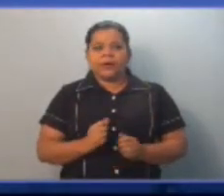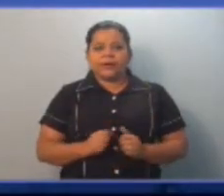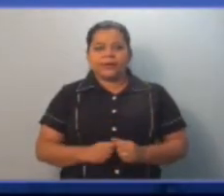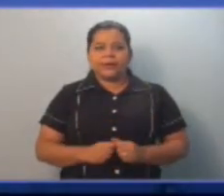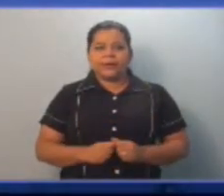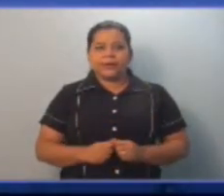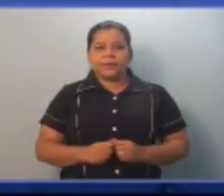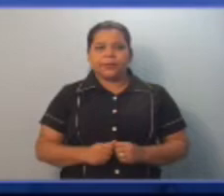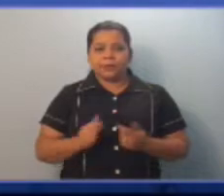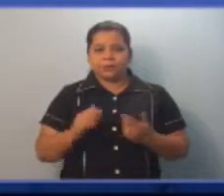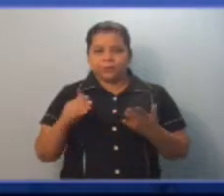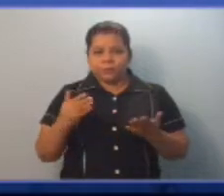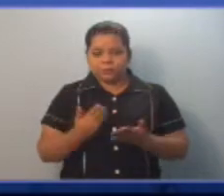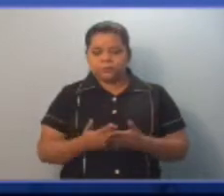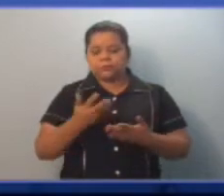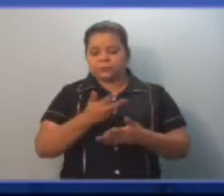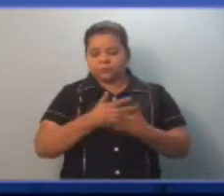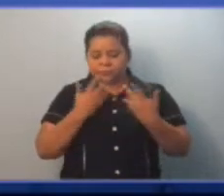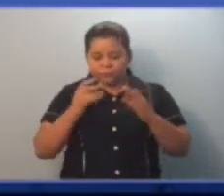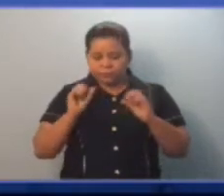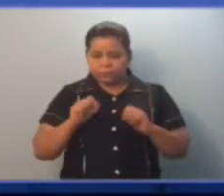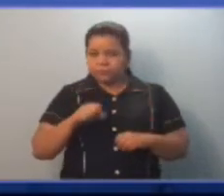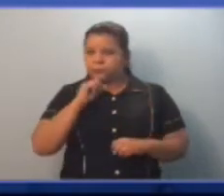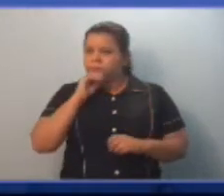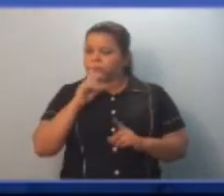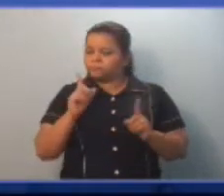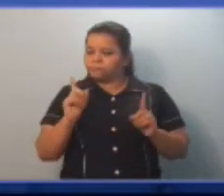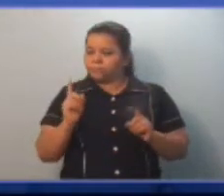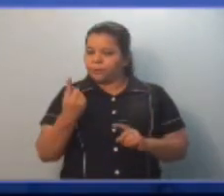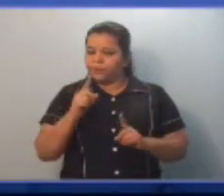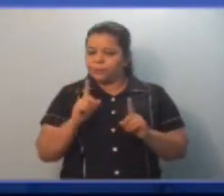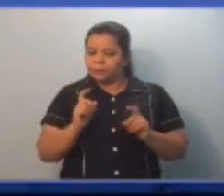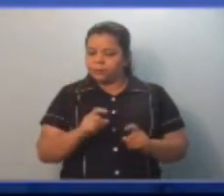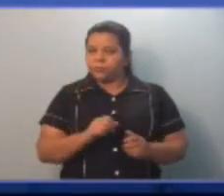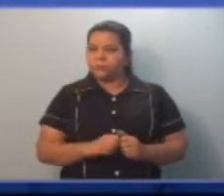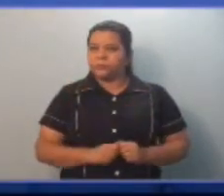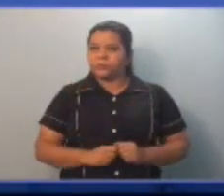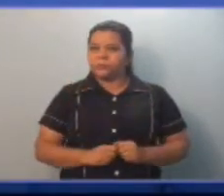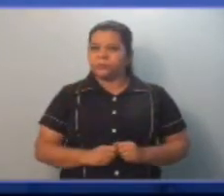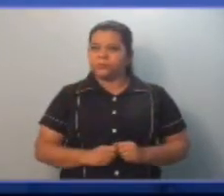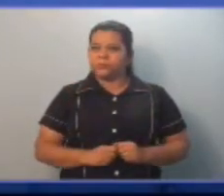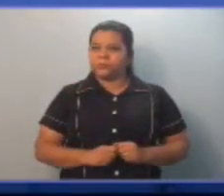En términos generales, eso podría decir de la primera pregunta.